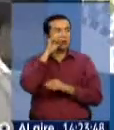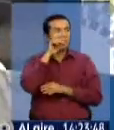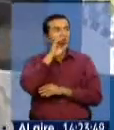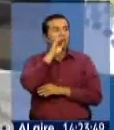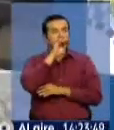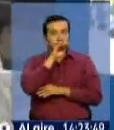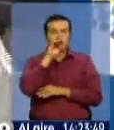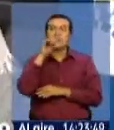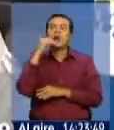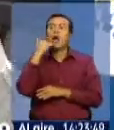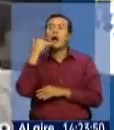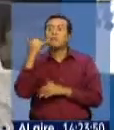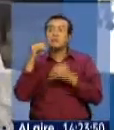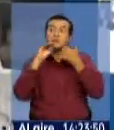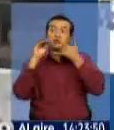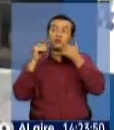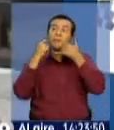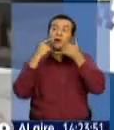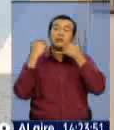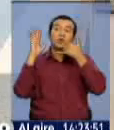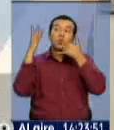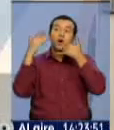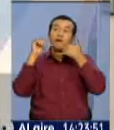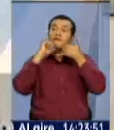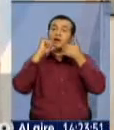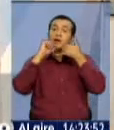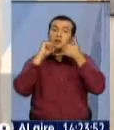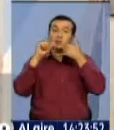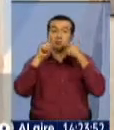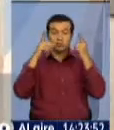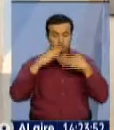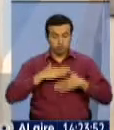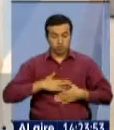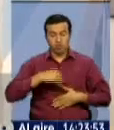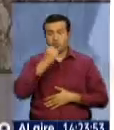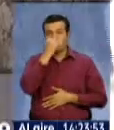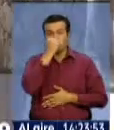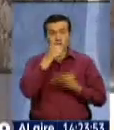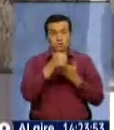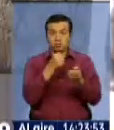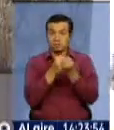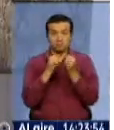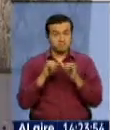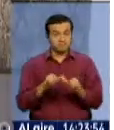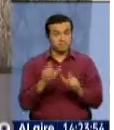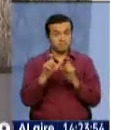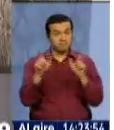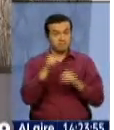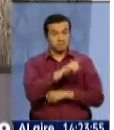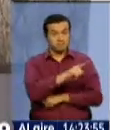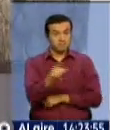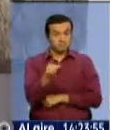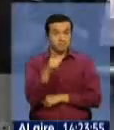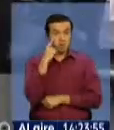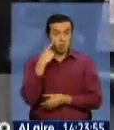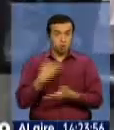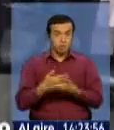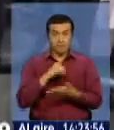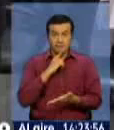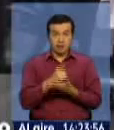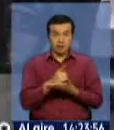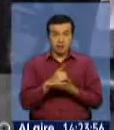operadora la medicación que nos falta. Quienes visten chaleco rojo brindarán ayuda permanente al afiliado. Y si se comprueba la